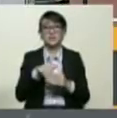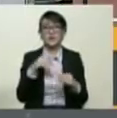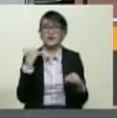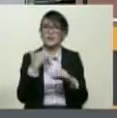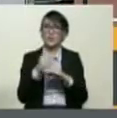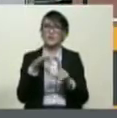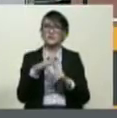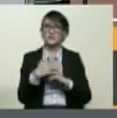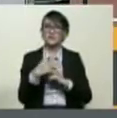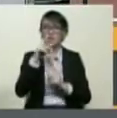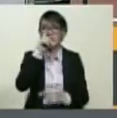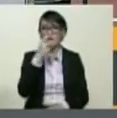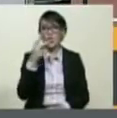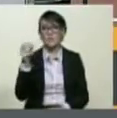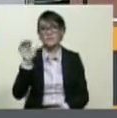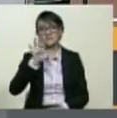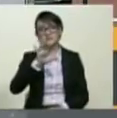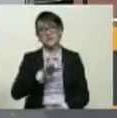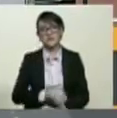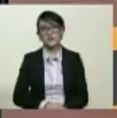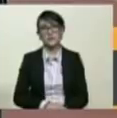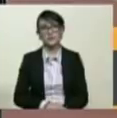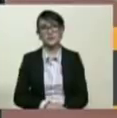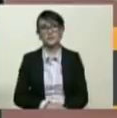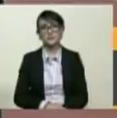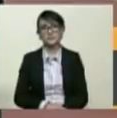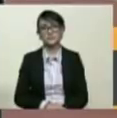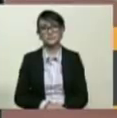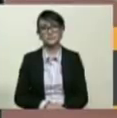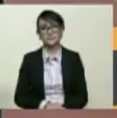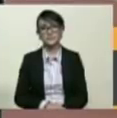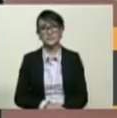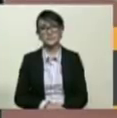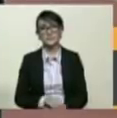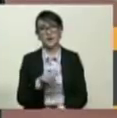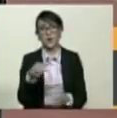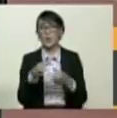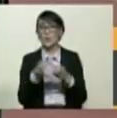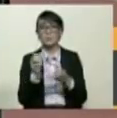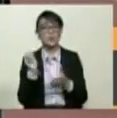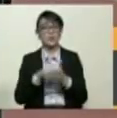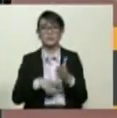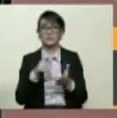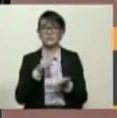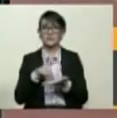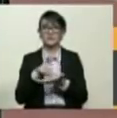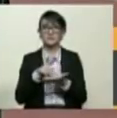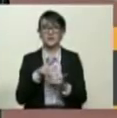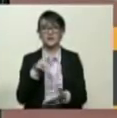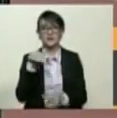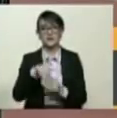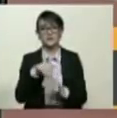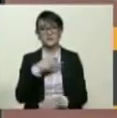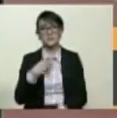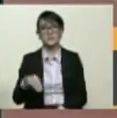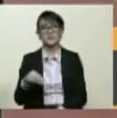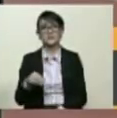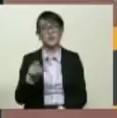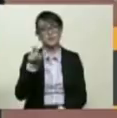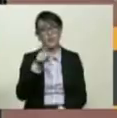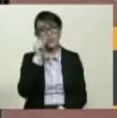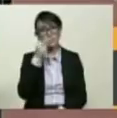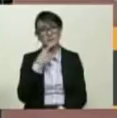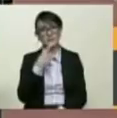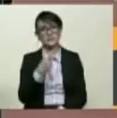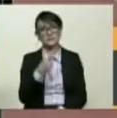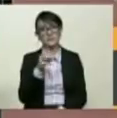ocurrió en el año 2005. En este caso es un sector que no estaría participando en la elección presidencial. Y el señor dice, creo que se